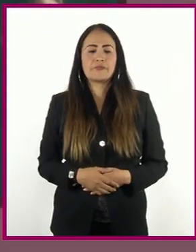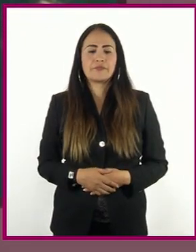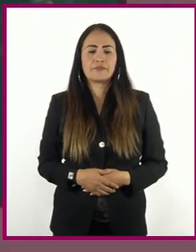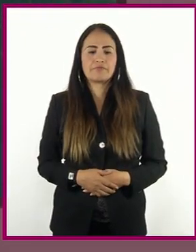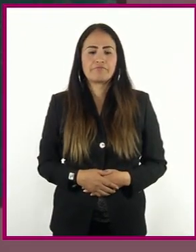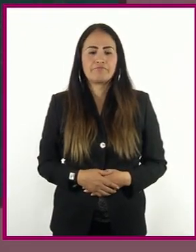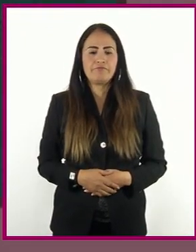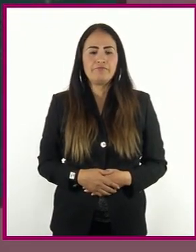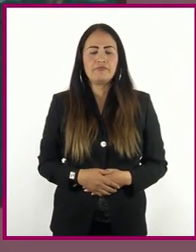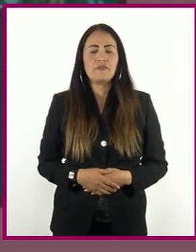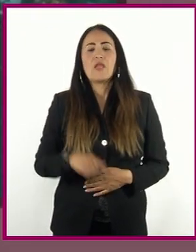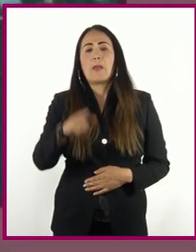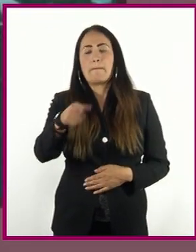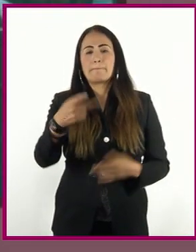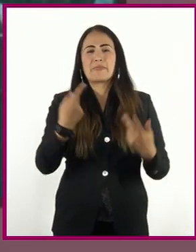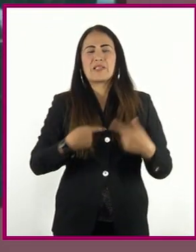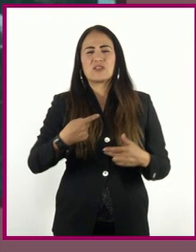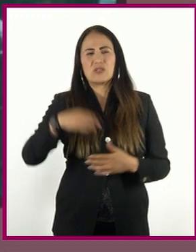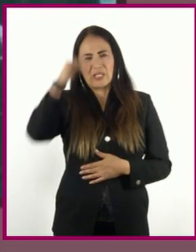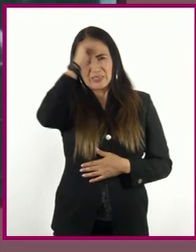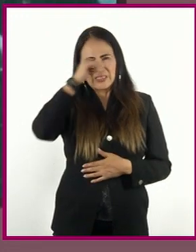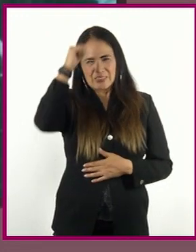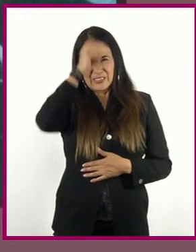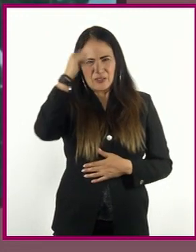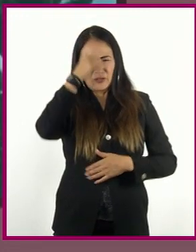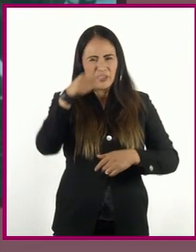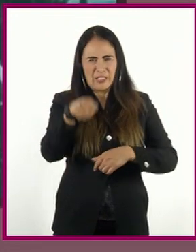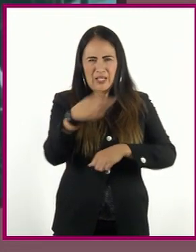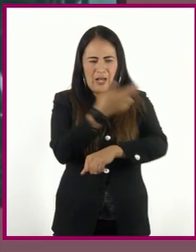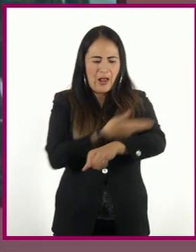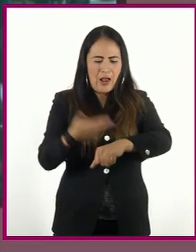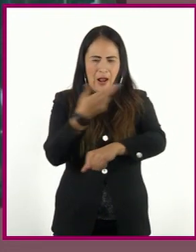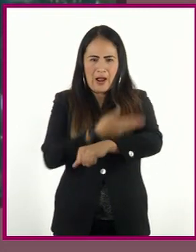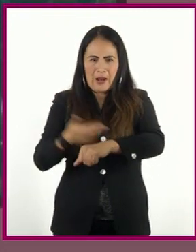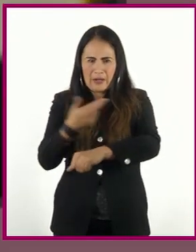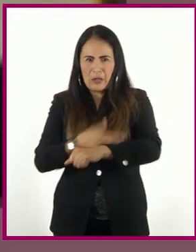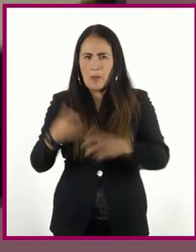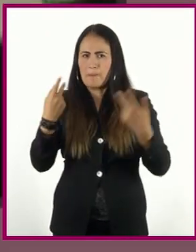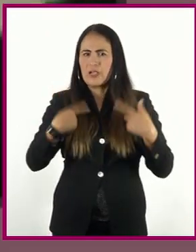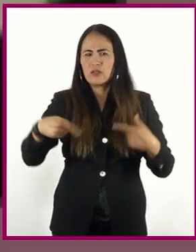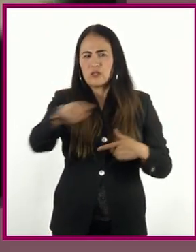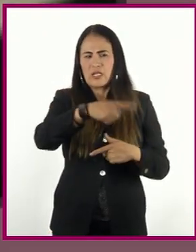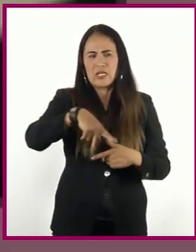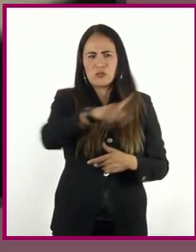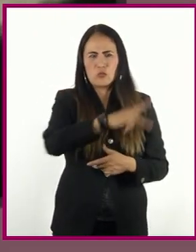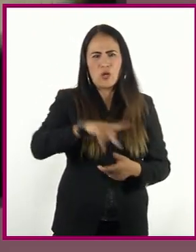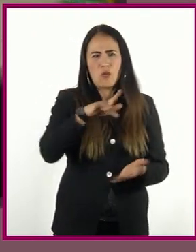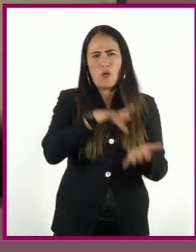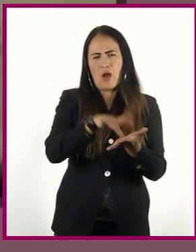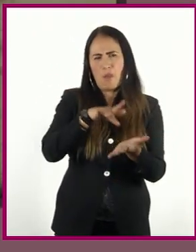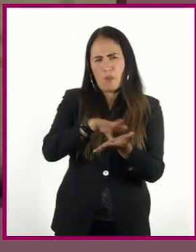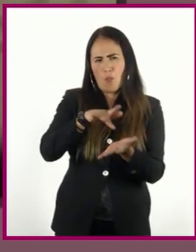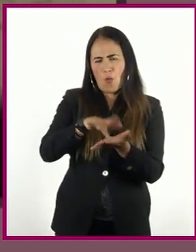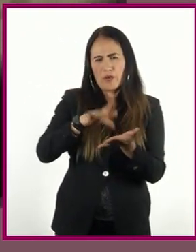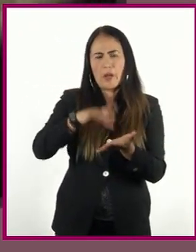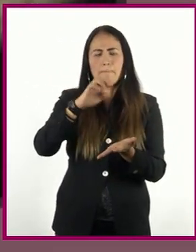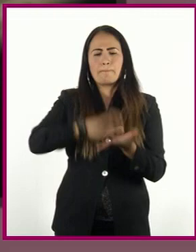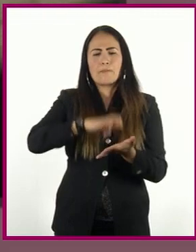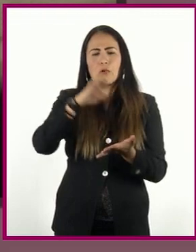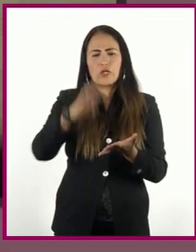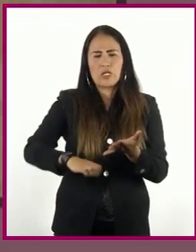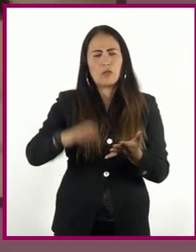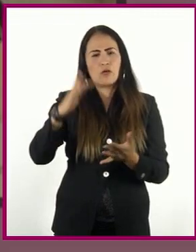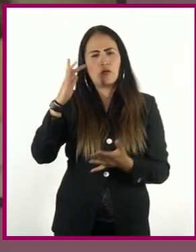Es el párroco el que organiza, apoyado mucho por la gente misma del pueblo, como en el caso, por ejemplo, de